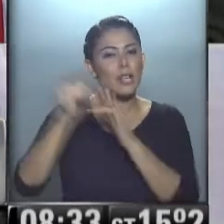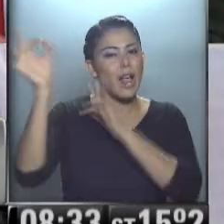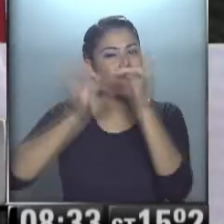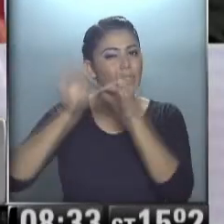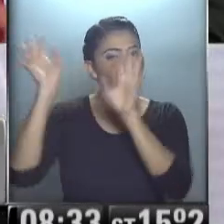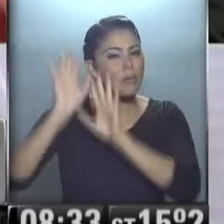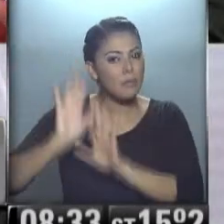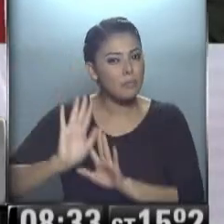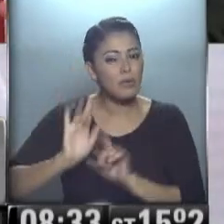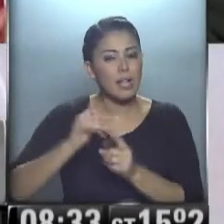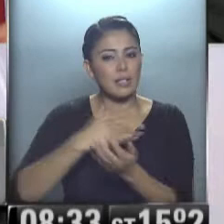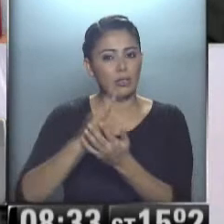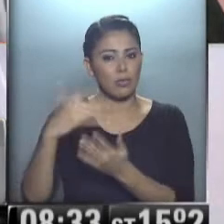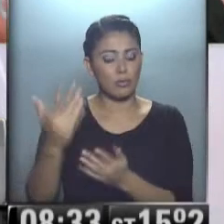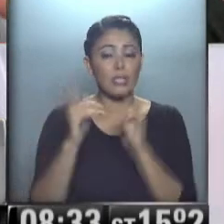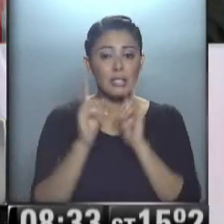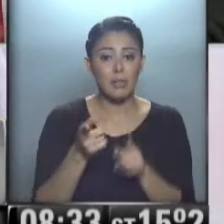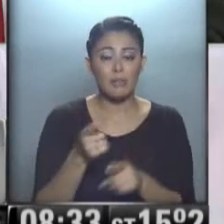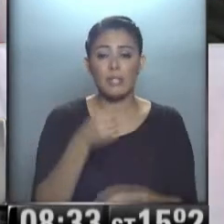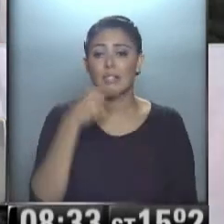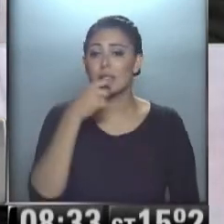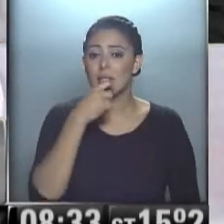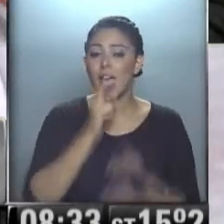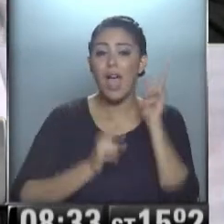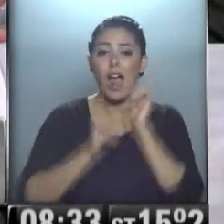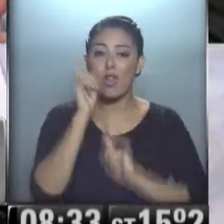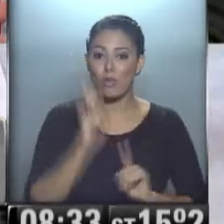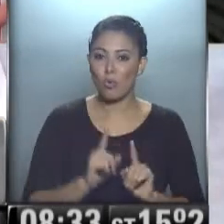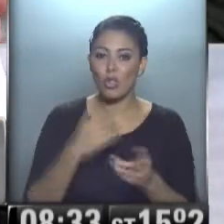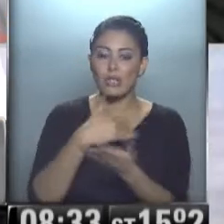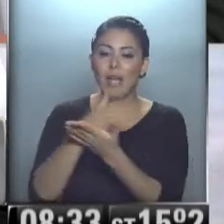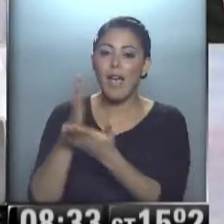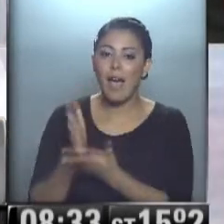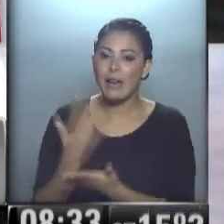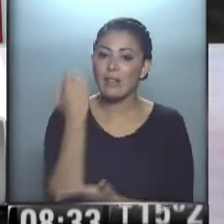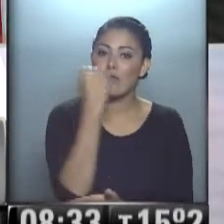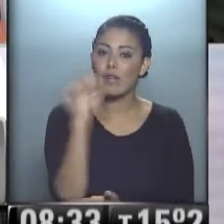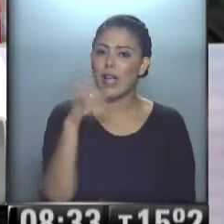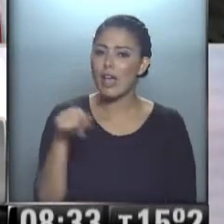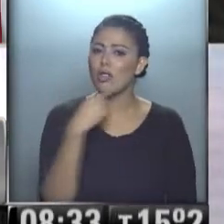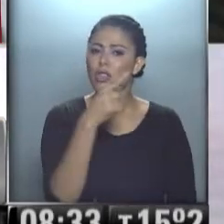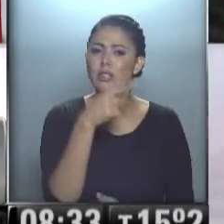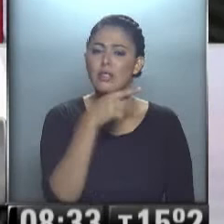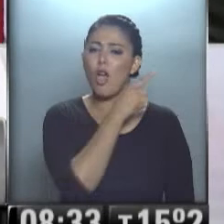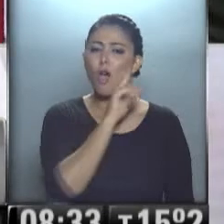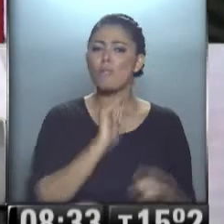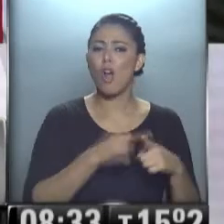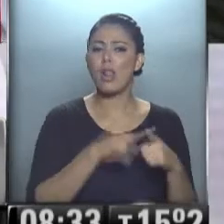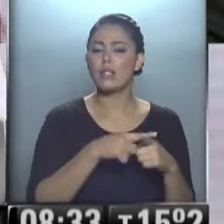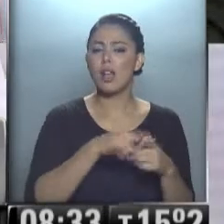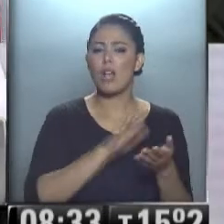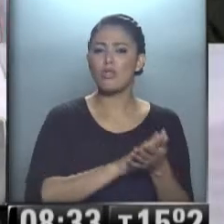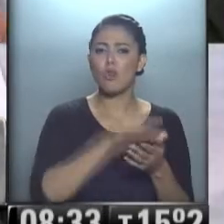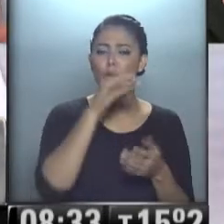y también es para tener en cuenta este tema de la ausencia de algunos sectores que hablan del fracaso de la política ganadera del